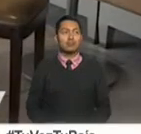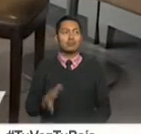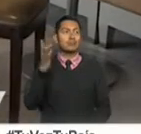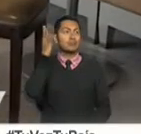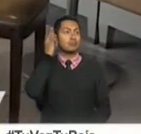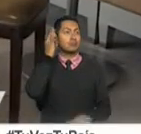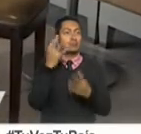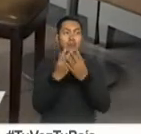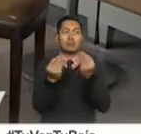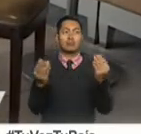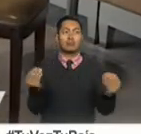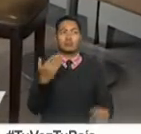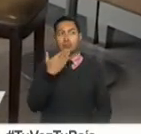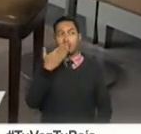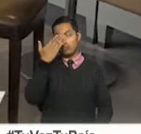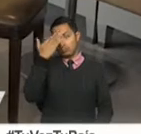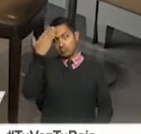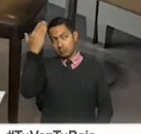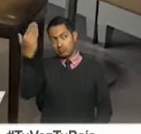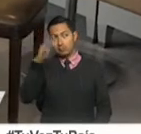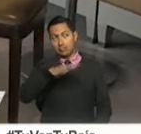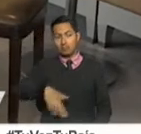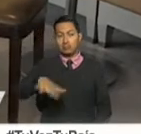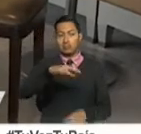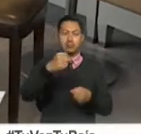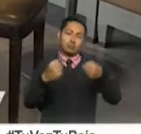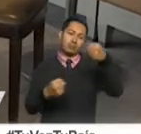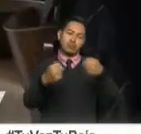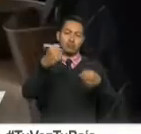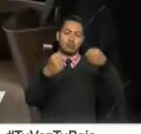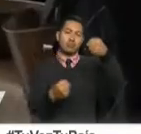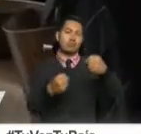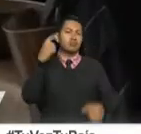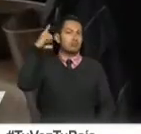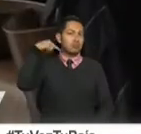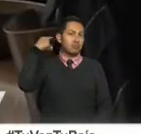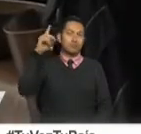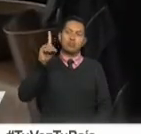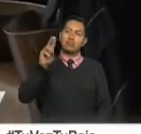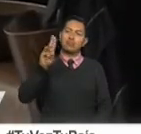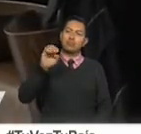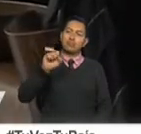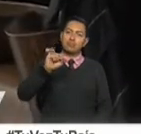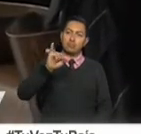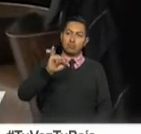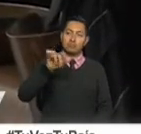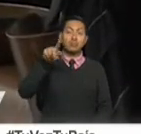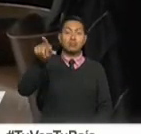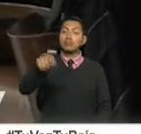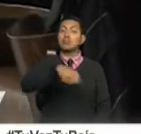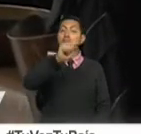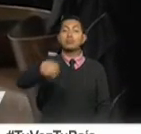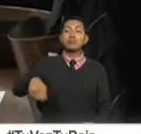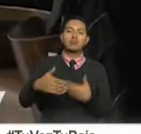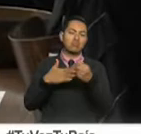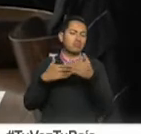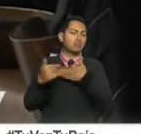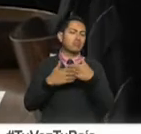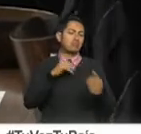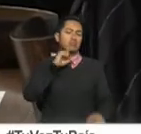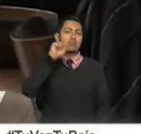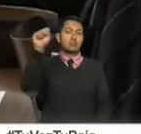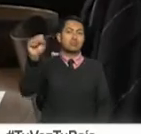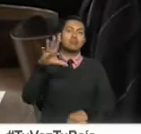de la élite saudita que conducían en lugares como Londres o Dubái habían intentado saltarse la prohibición, pero habían